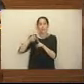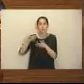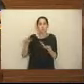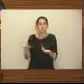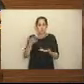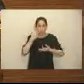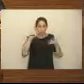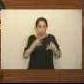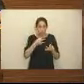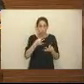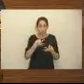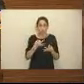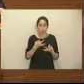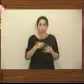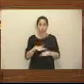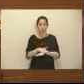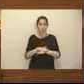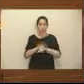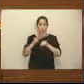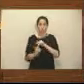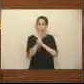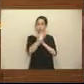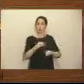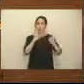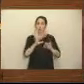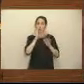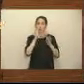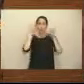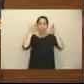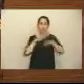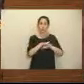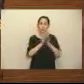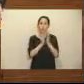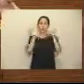ni siquiera a su Gobierno, puesto que ni se molestaron en aprobarla en un Consejo de Gobierno.